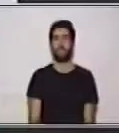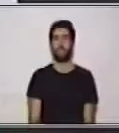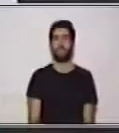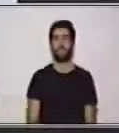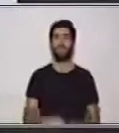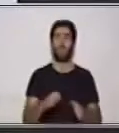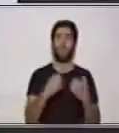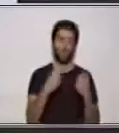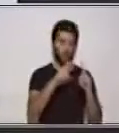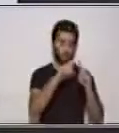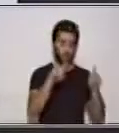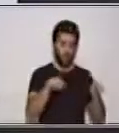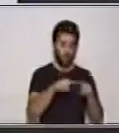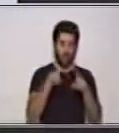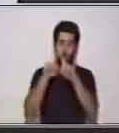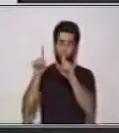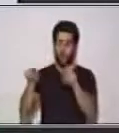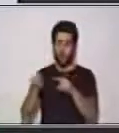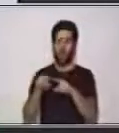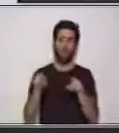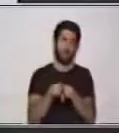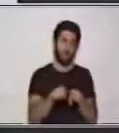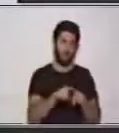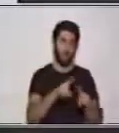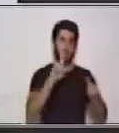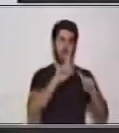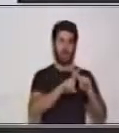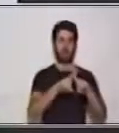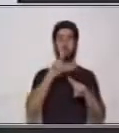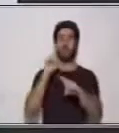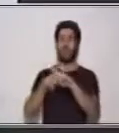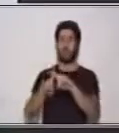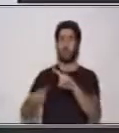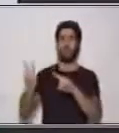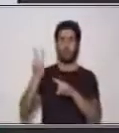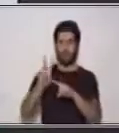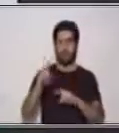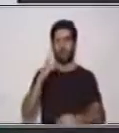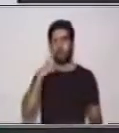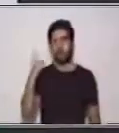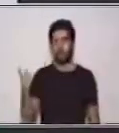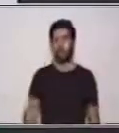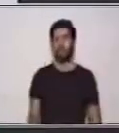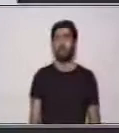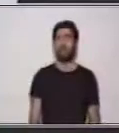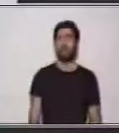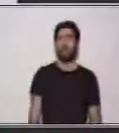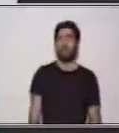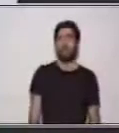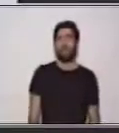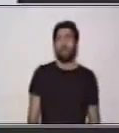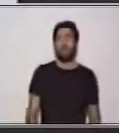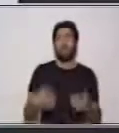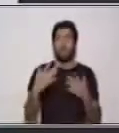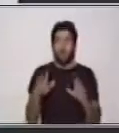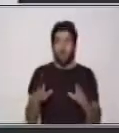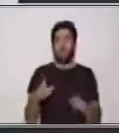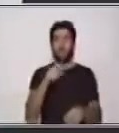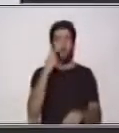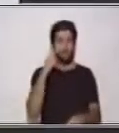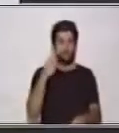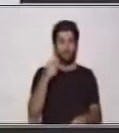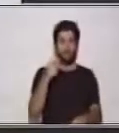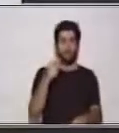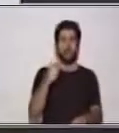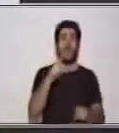tamaño o de lado x. Y luego vemos acá que tenemos representado el término xy.